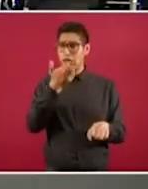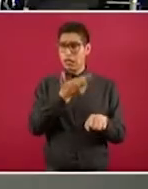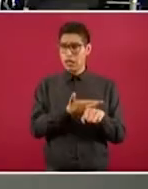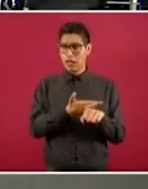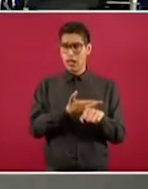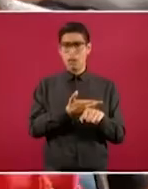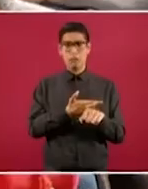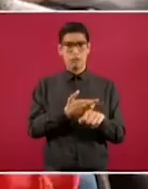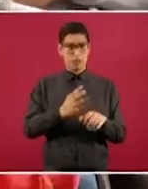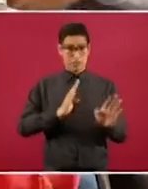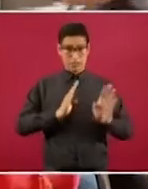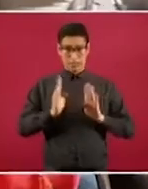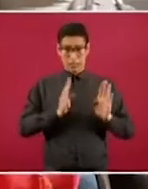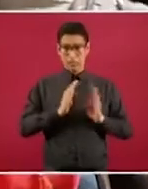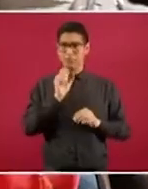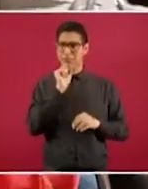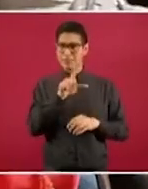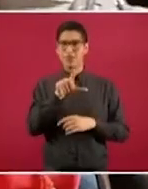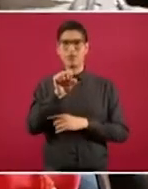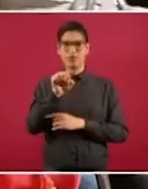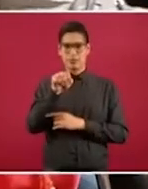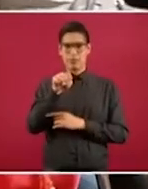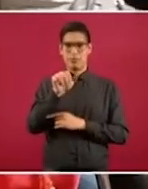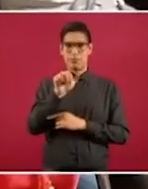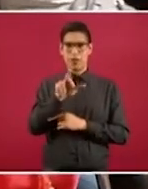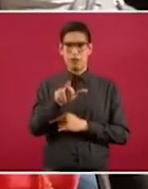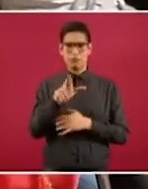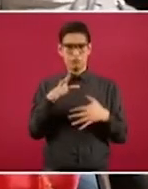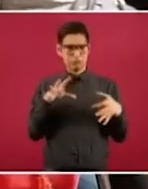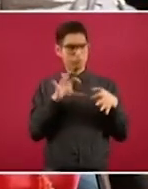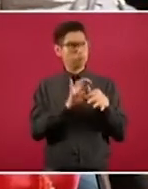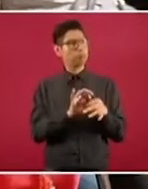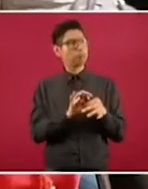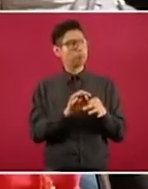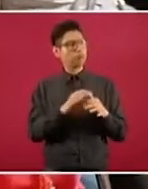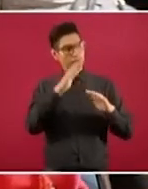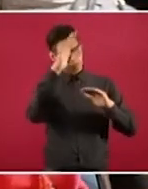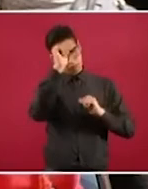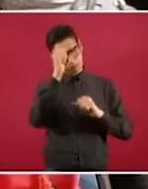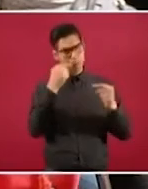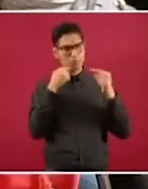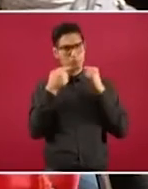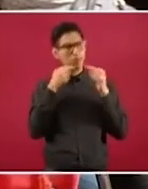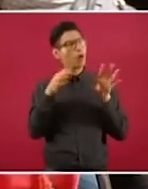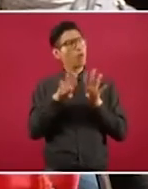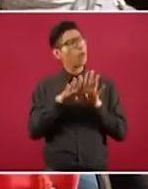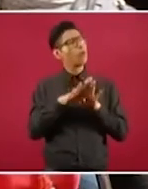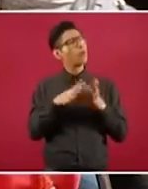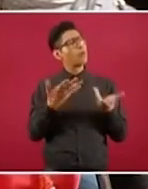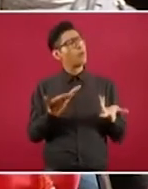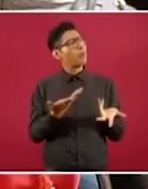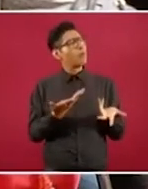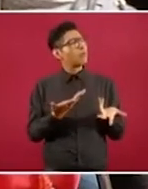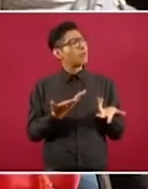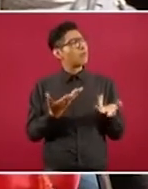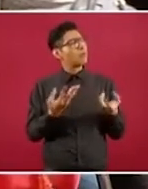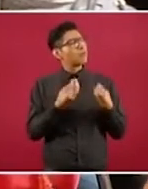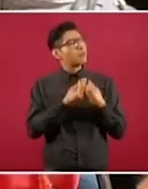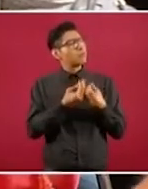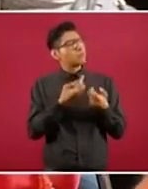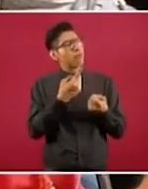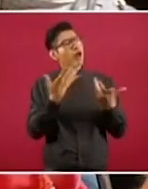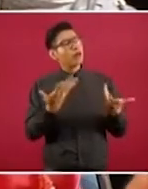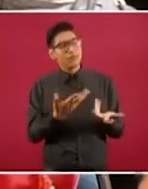la Secretaría de la Marina, que ya anunciaron, ¿verdad?, que están haciendo pues este inventario de la cantidad de camas y de espacios que se van a